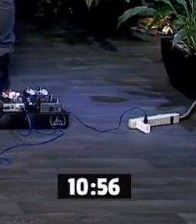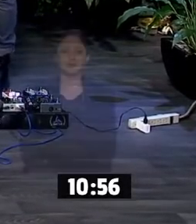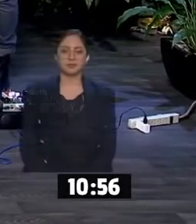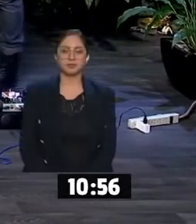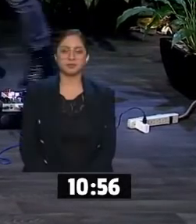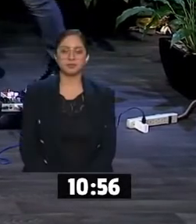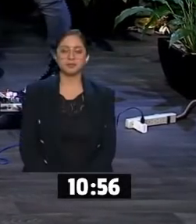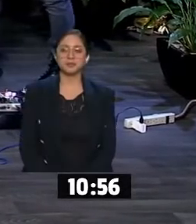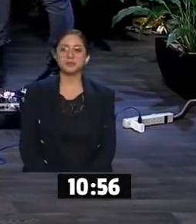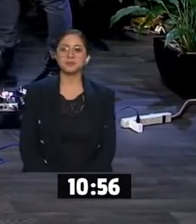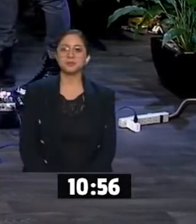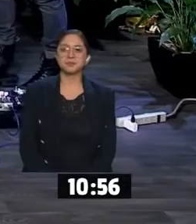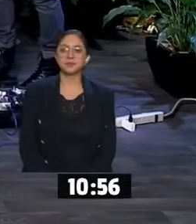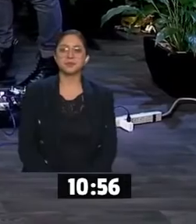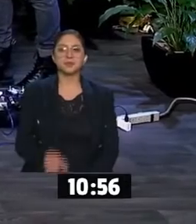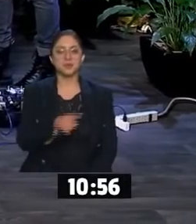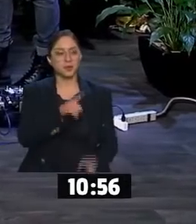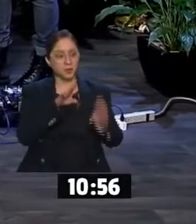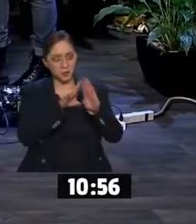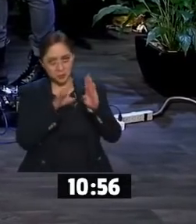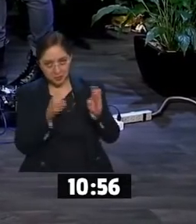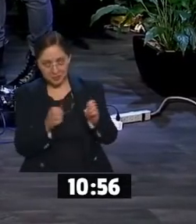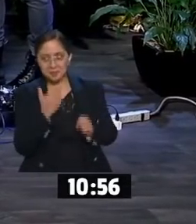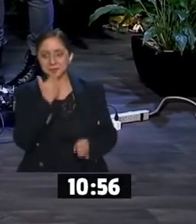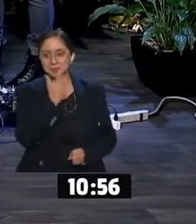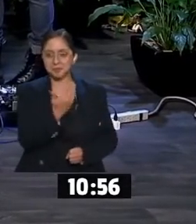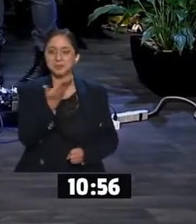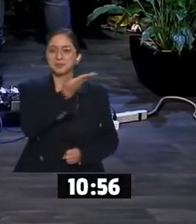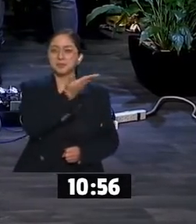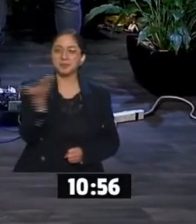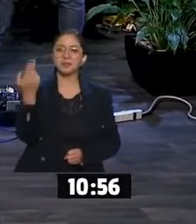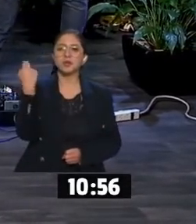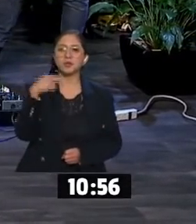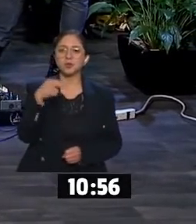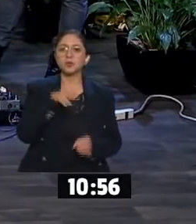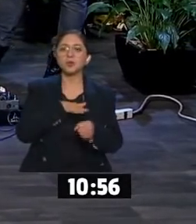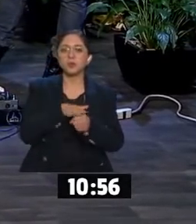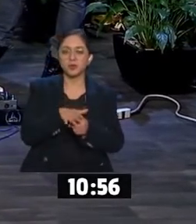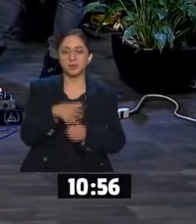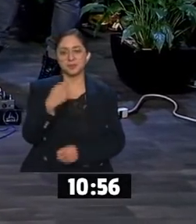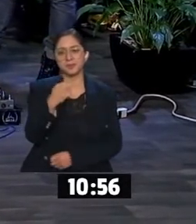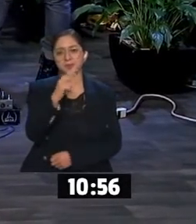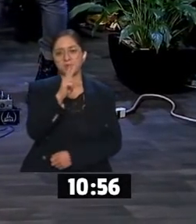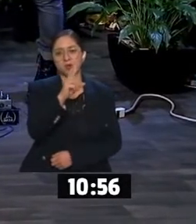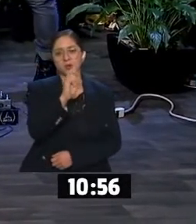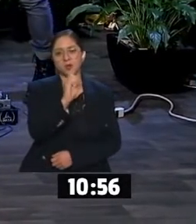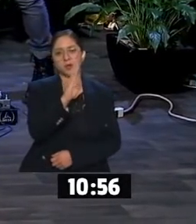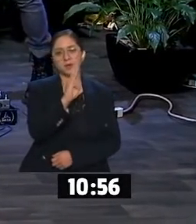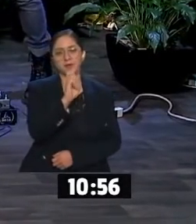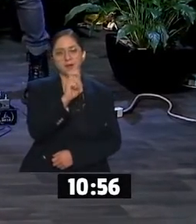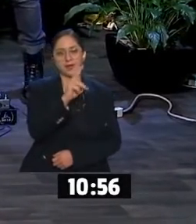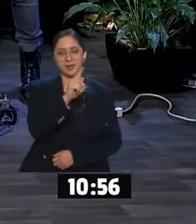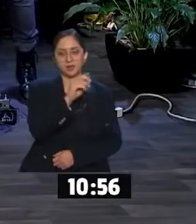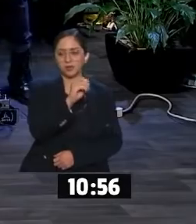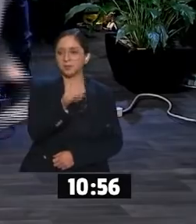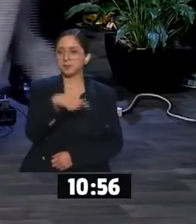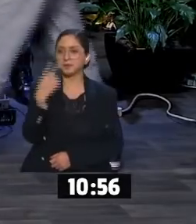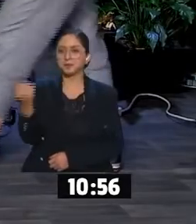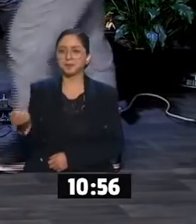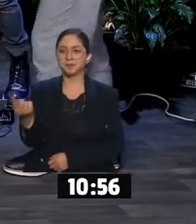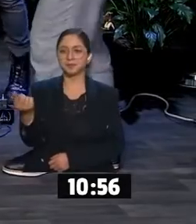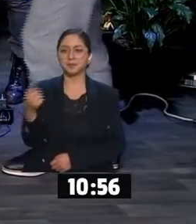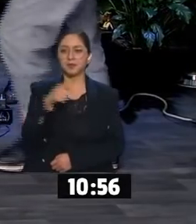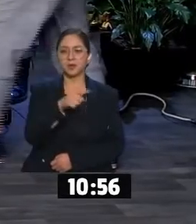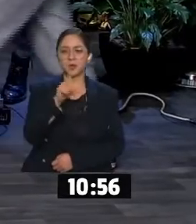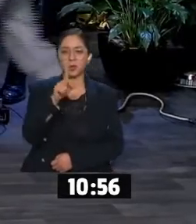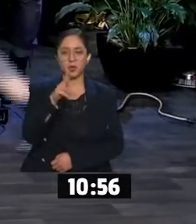la sección. Sí. A ver, rítmica, que vayan dando sus nombres. Sección rítmica. Hola, ¿cómo están? Yo soy Roberto. Muy bien, Robert. Hola, ¿qué tal? Yo soy Luillo,